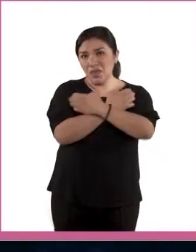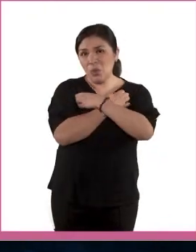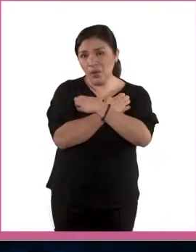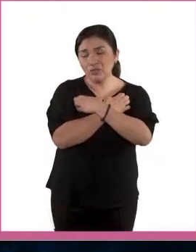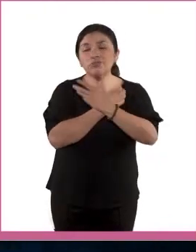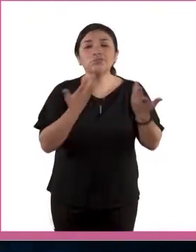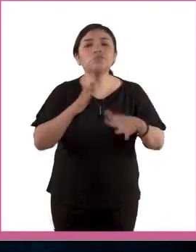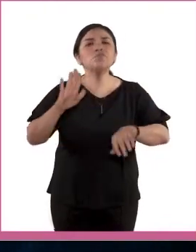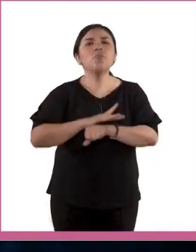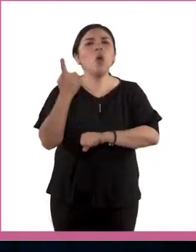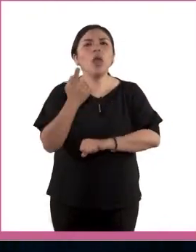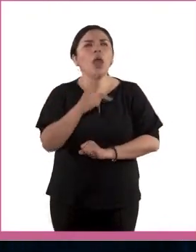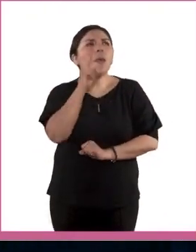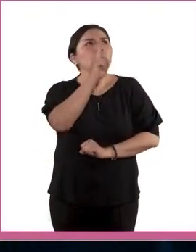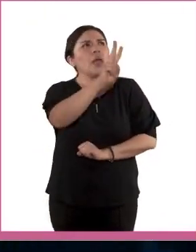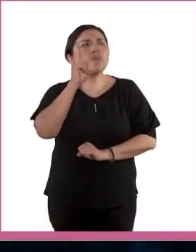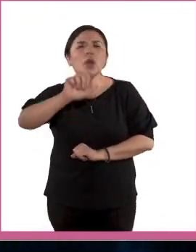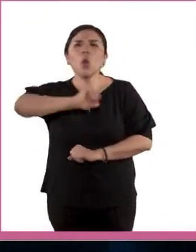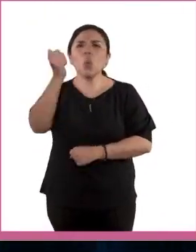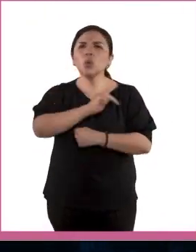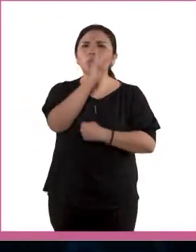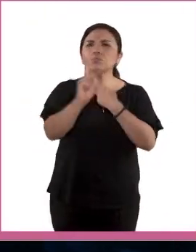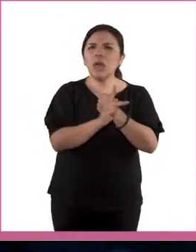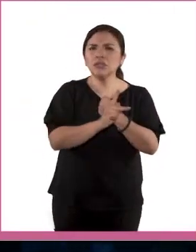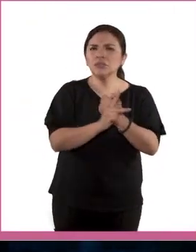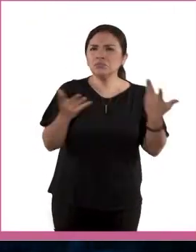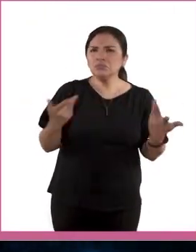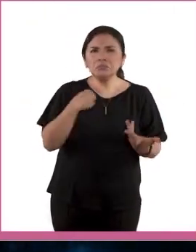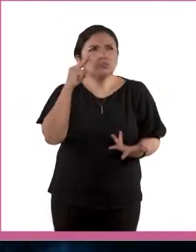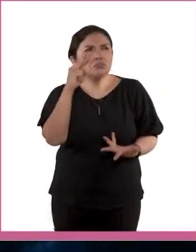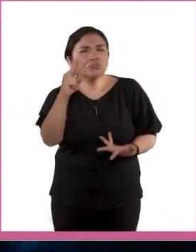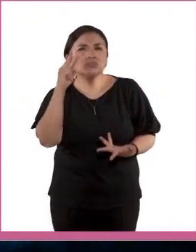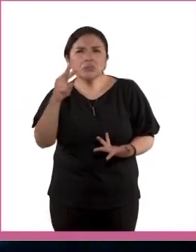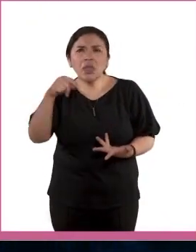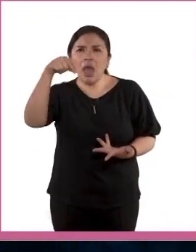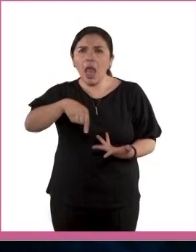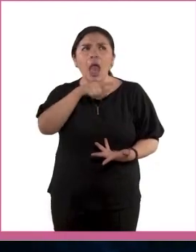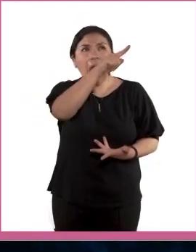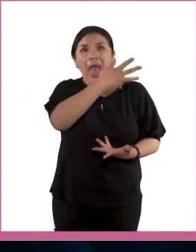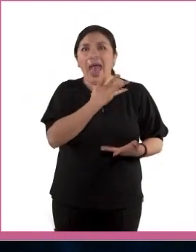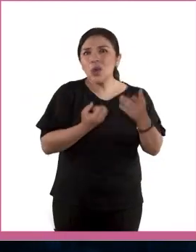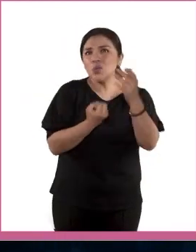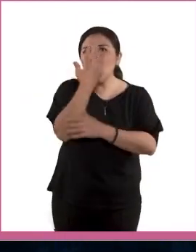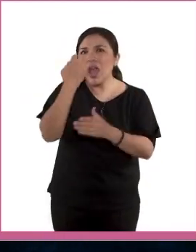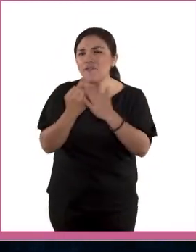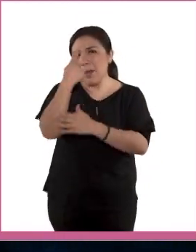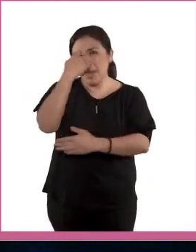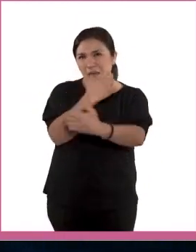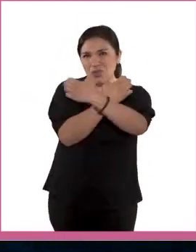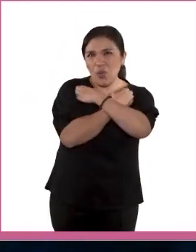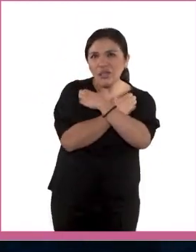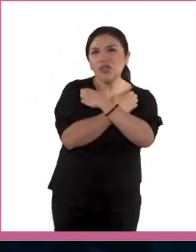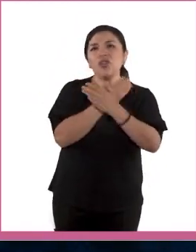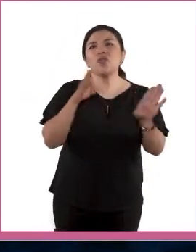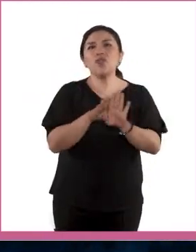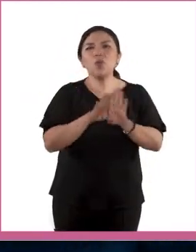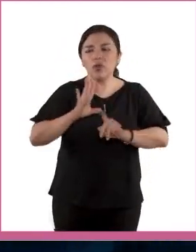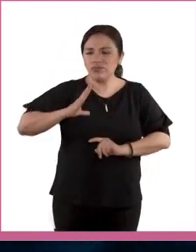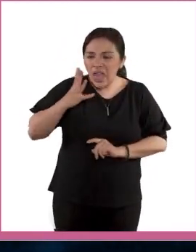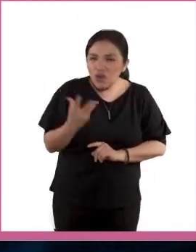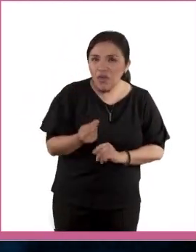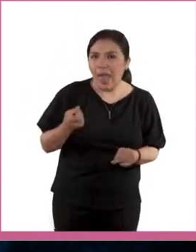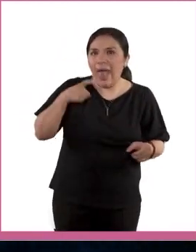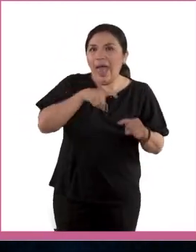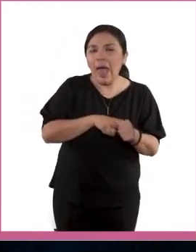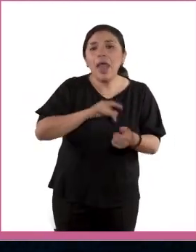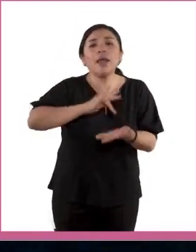educación, ya que a comparación de otros países hemos visto cómo han innovado en la parte tanto de la educación como en la parte de la